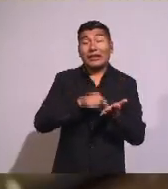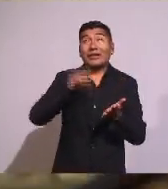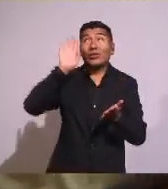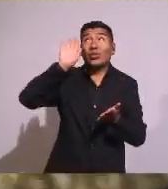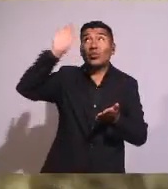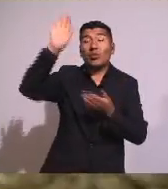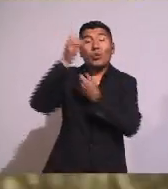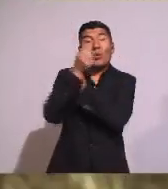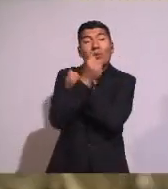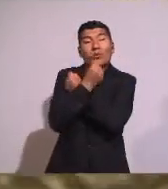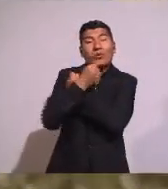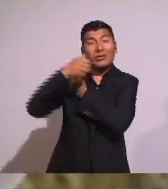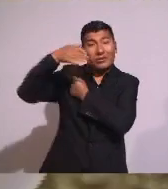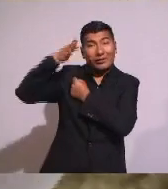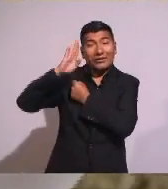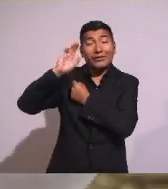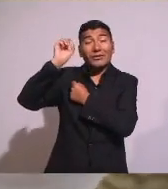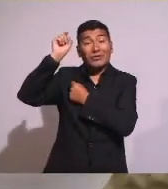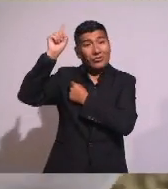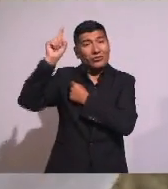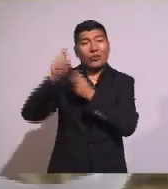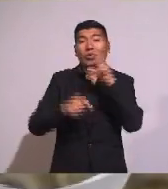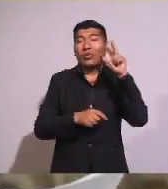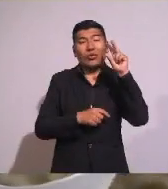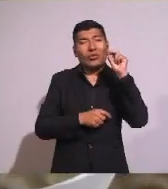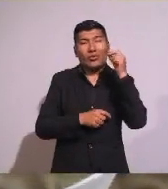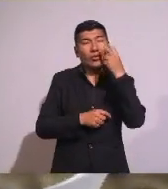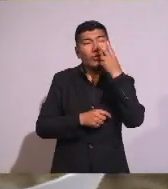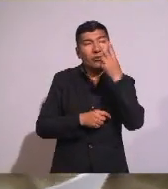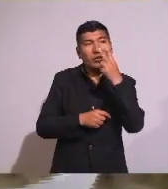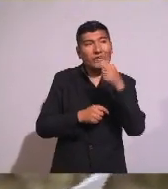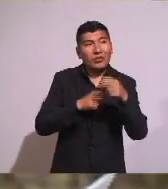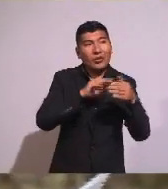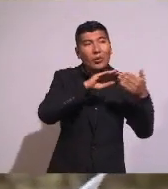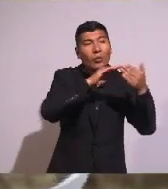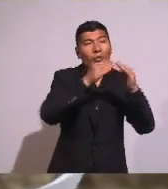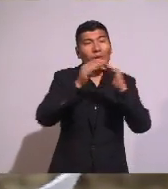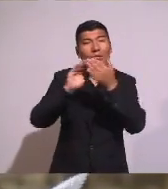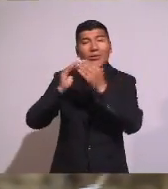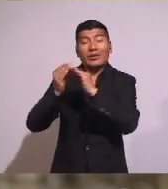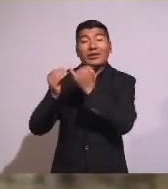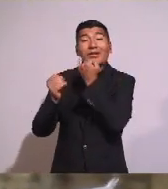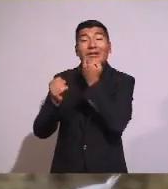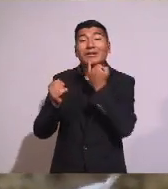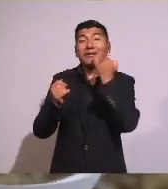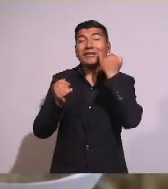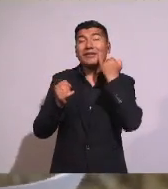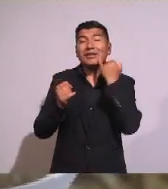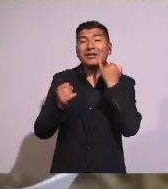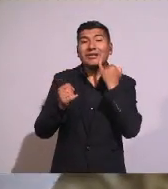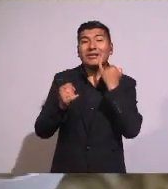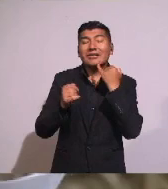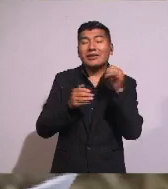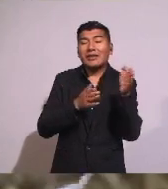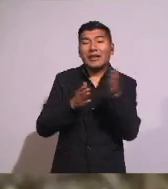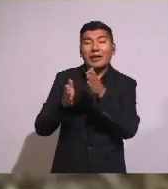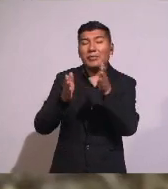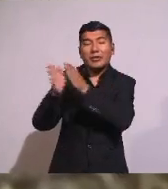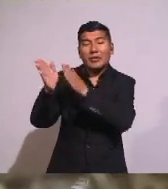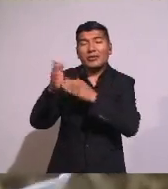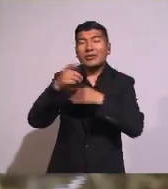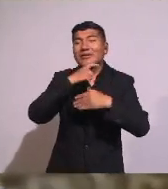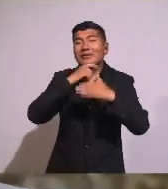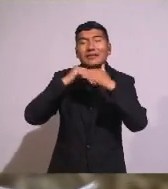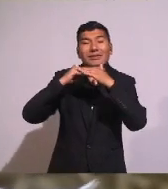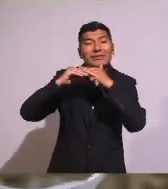dios' no fue captado por el pueblo de israel peregrino en el desierto que a